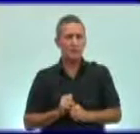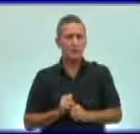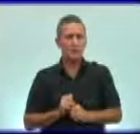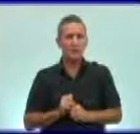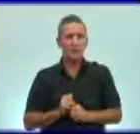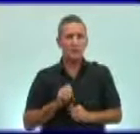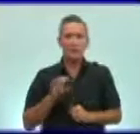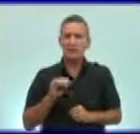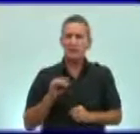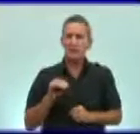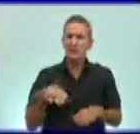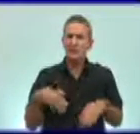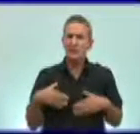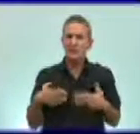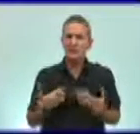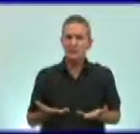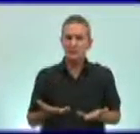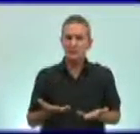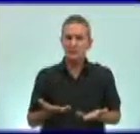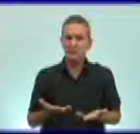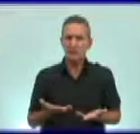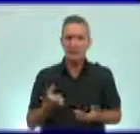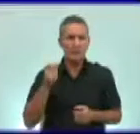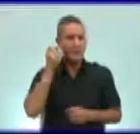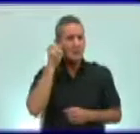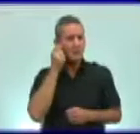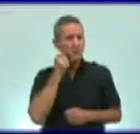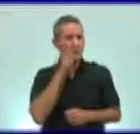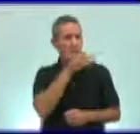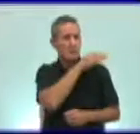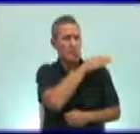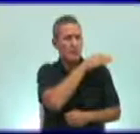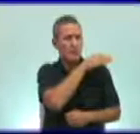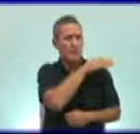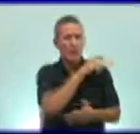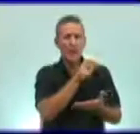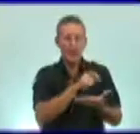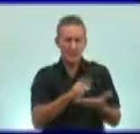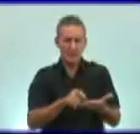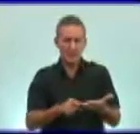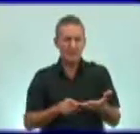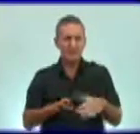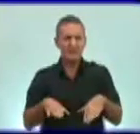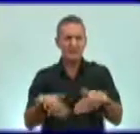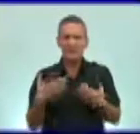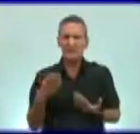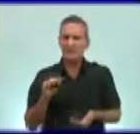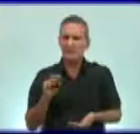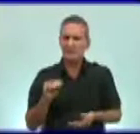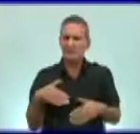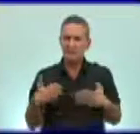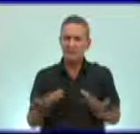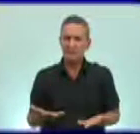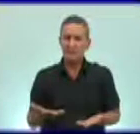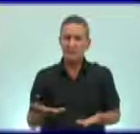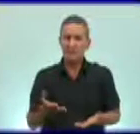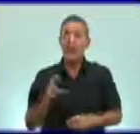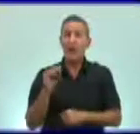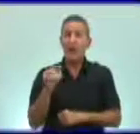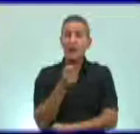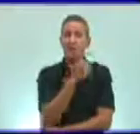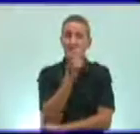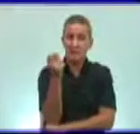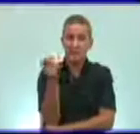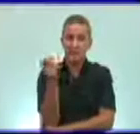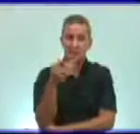este caso Simón Bolívar en su epistolario? Bueno, en primer lugar, habla de su maestro y dice: